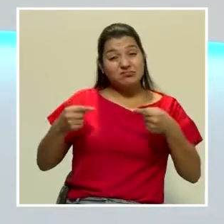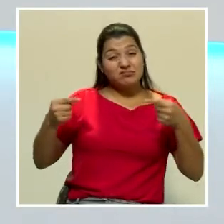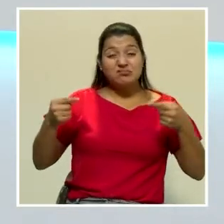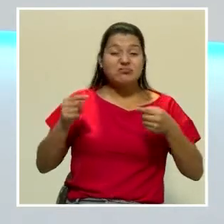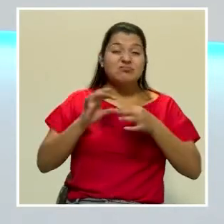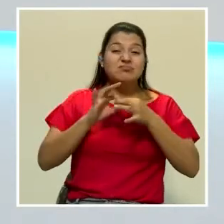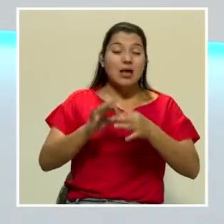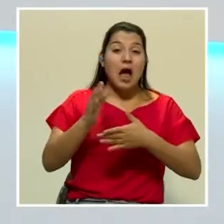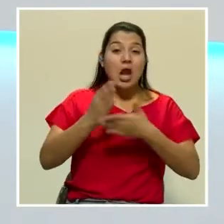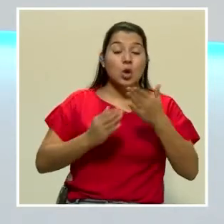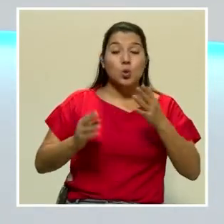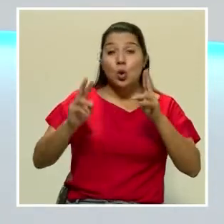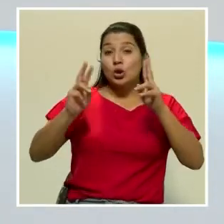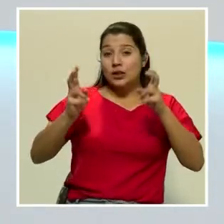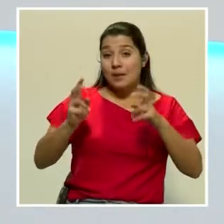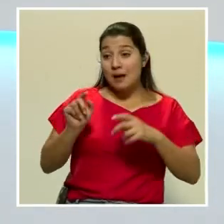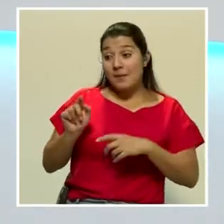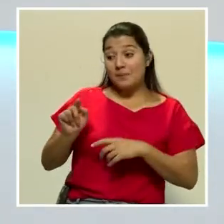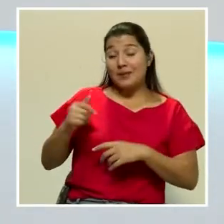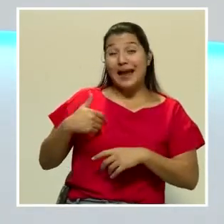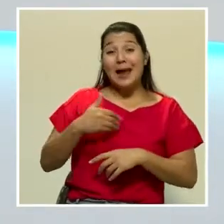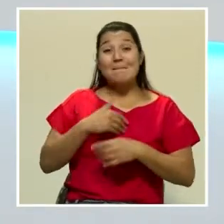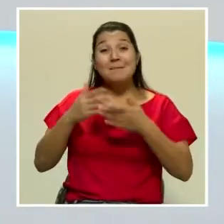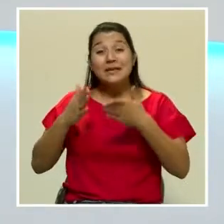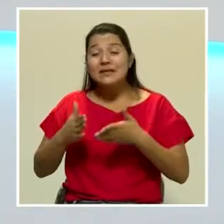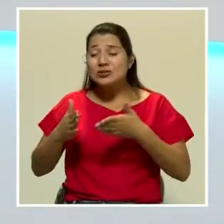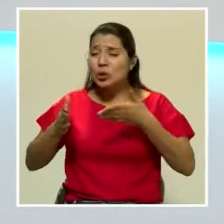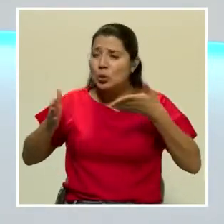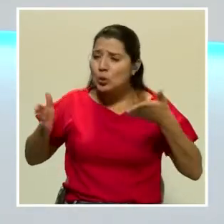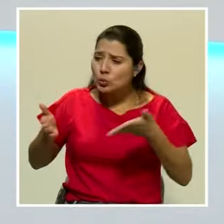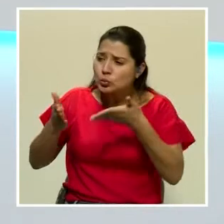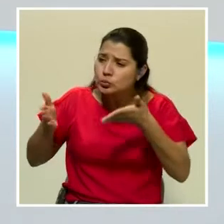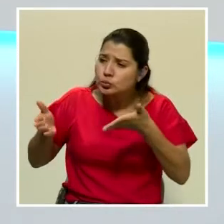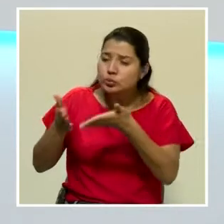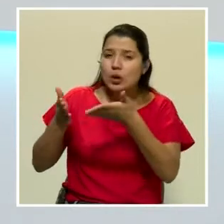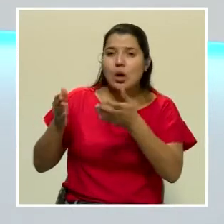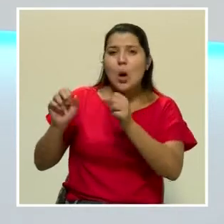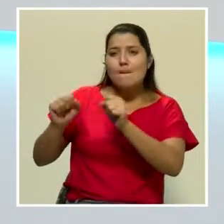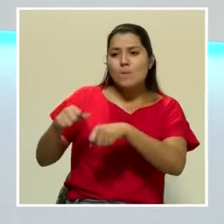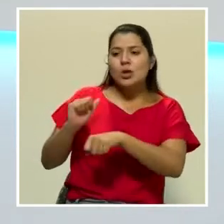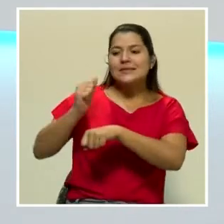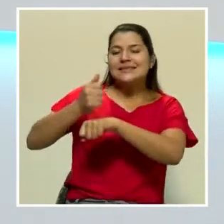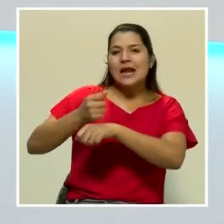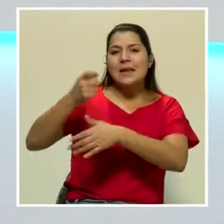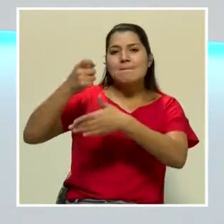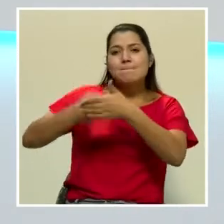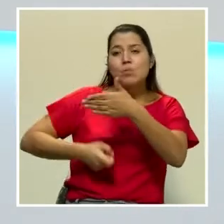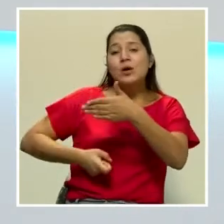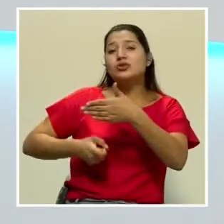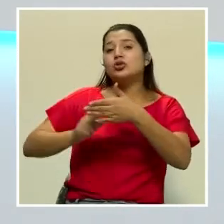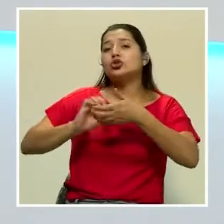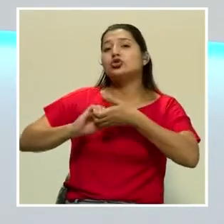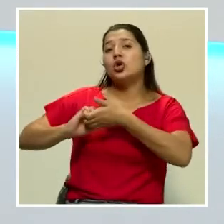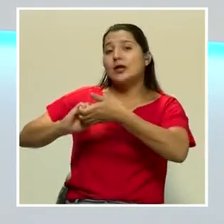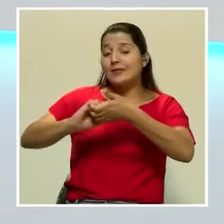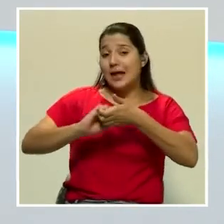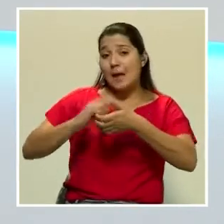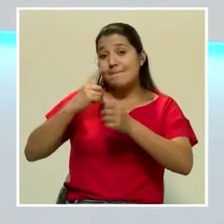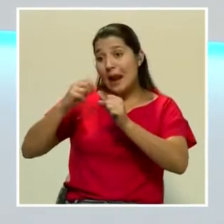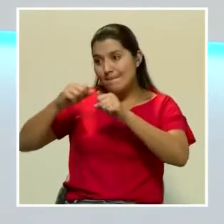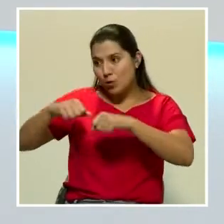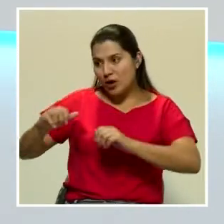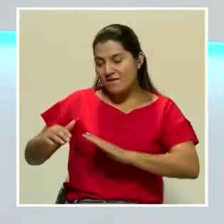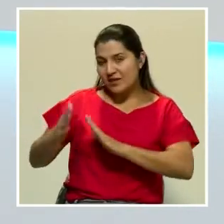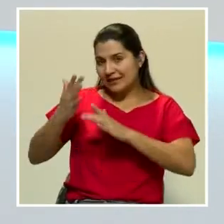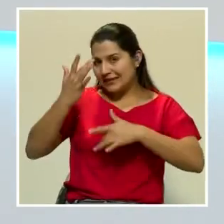había impulsado el colocar un impuesto solidario para financiar la